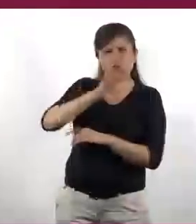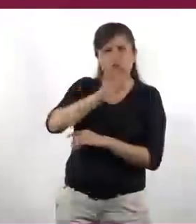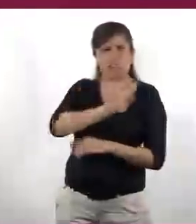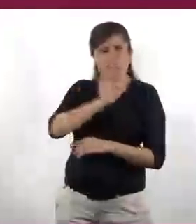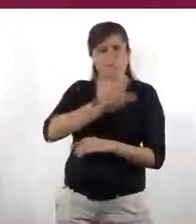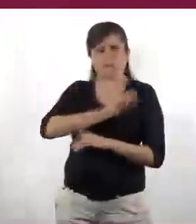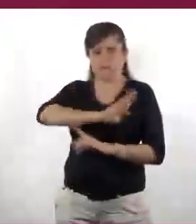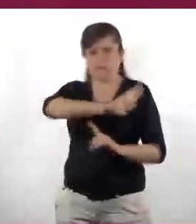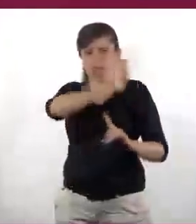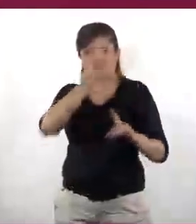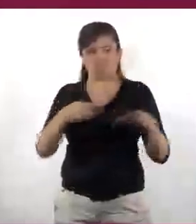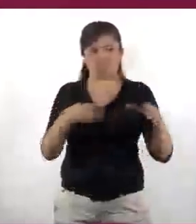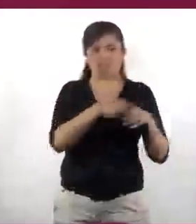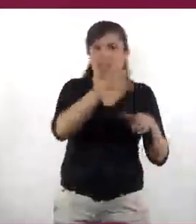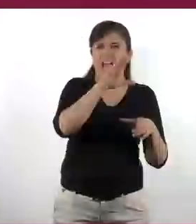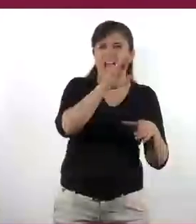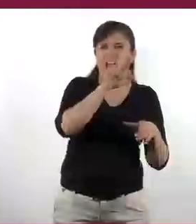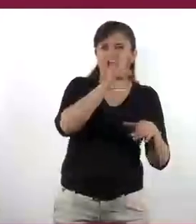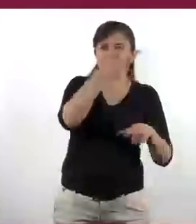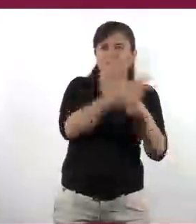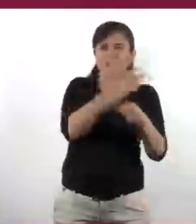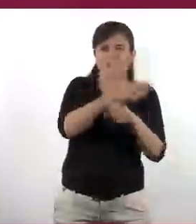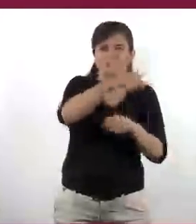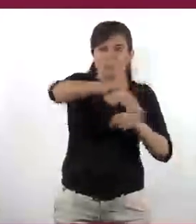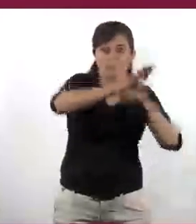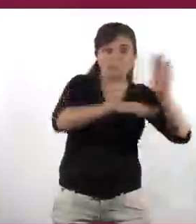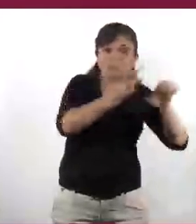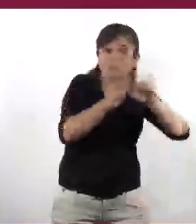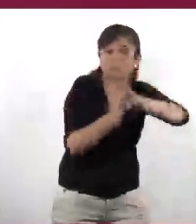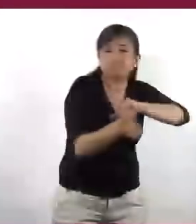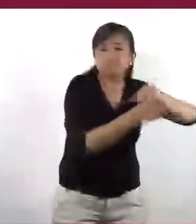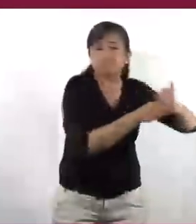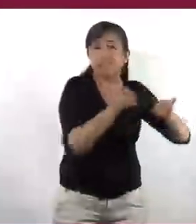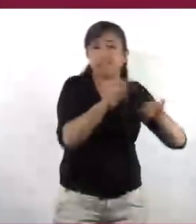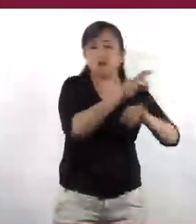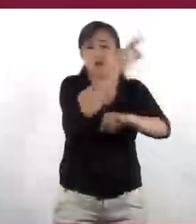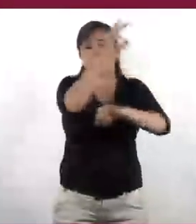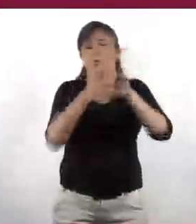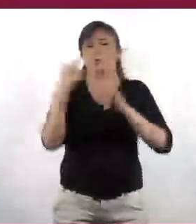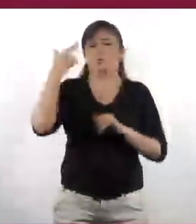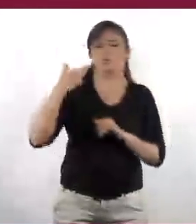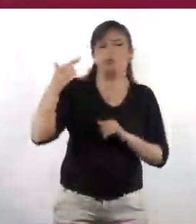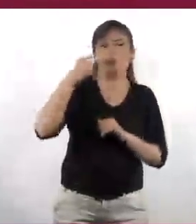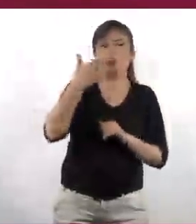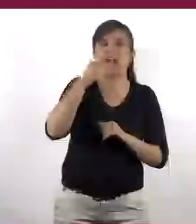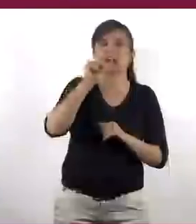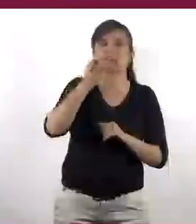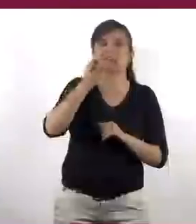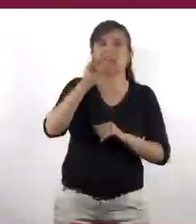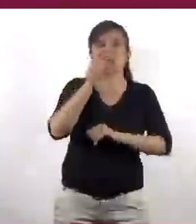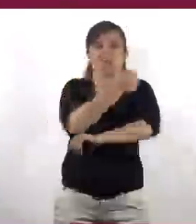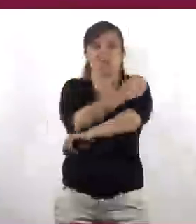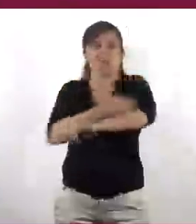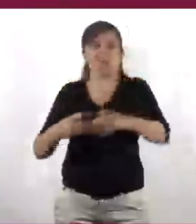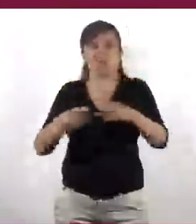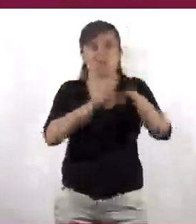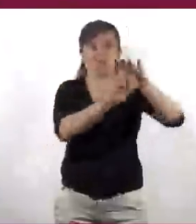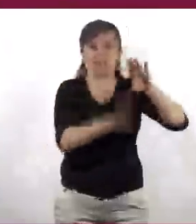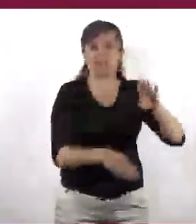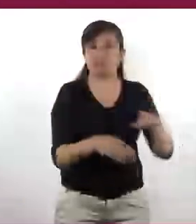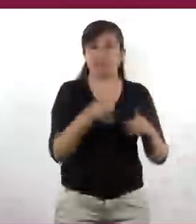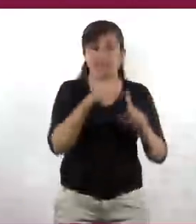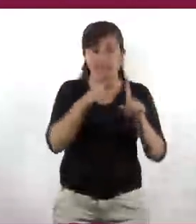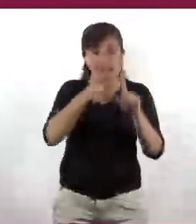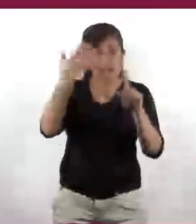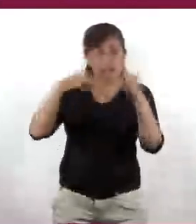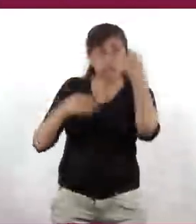sin descendencia Carlos II, convirtiéndose así en el último rey de la casa de los Habsburgo. Cuando era pequeño, sus